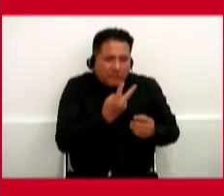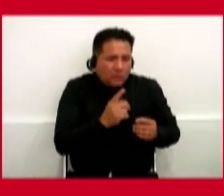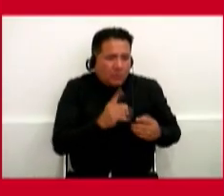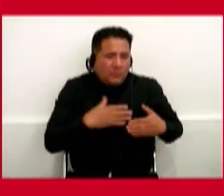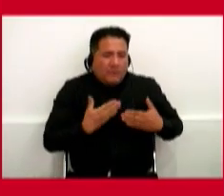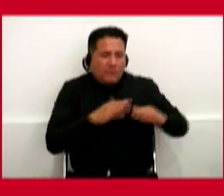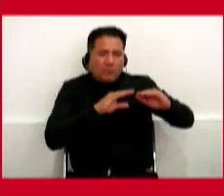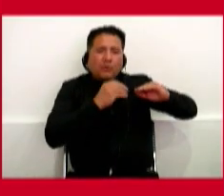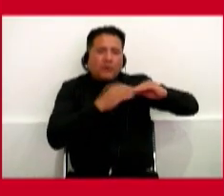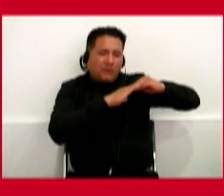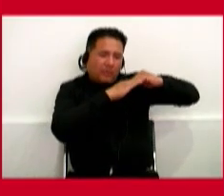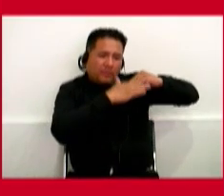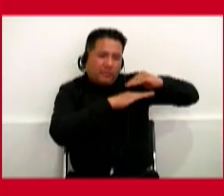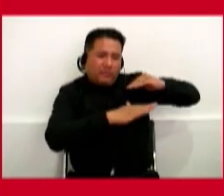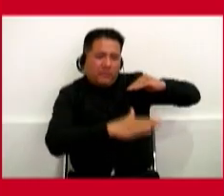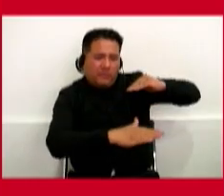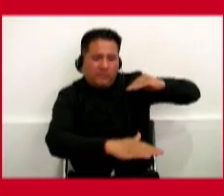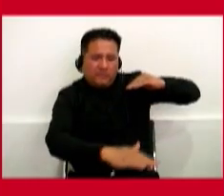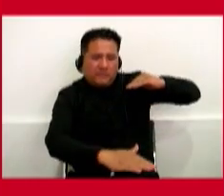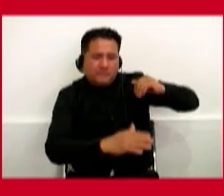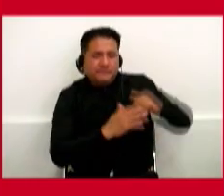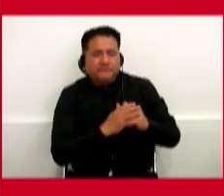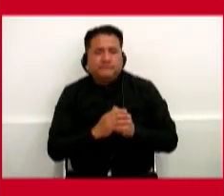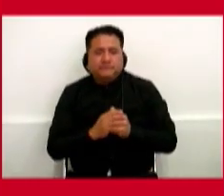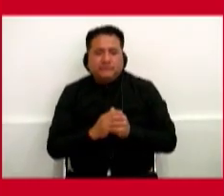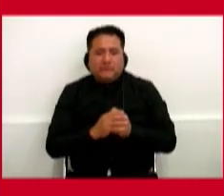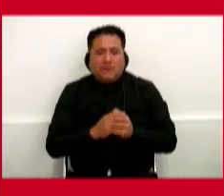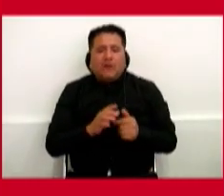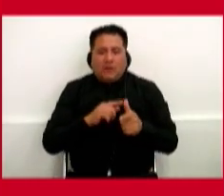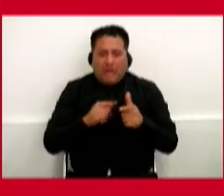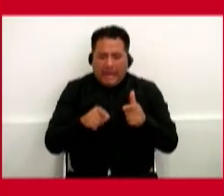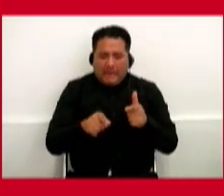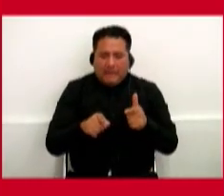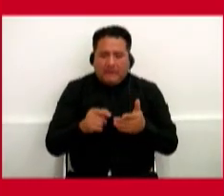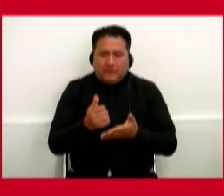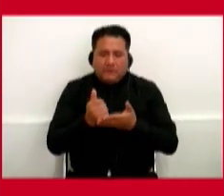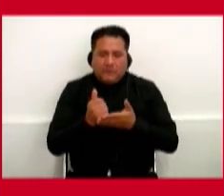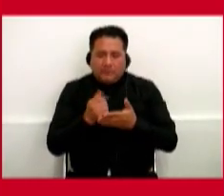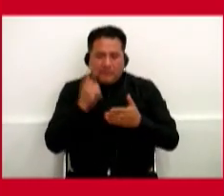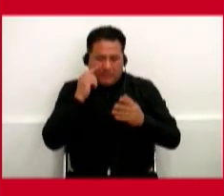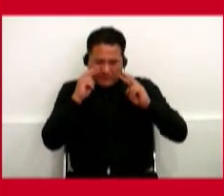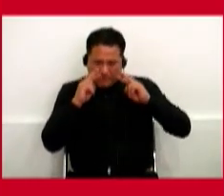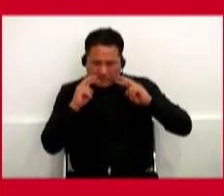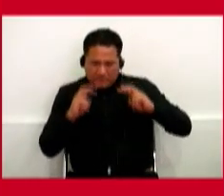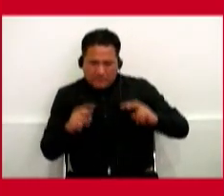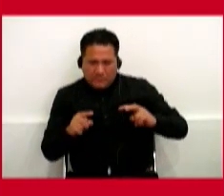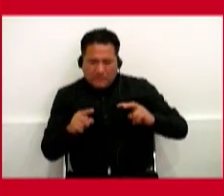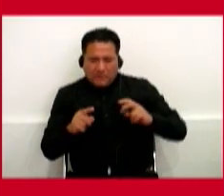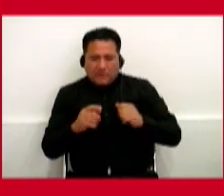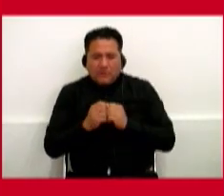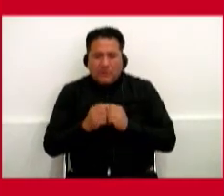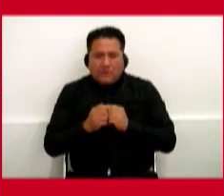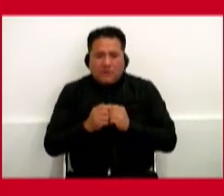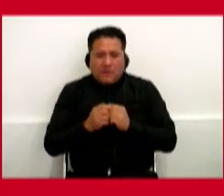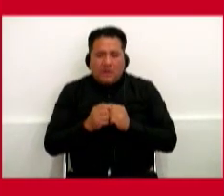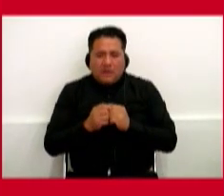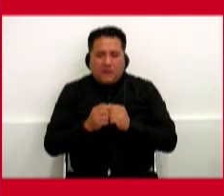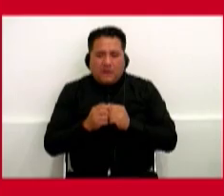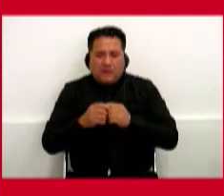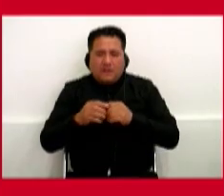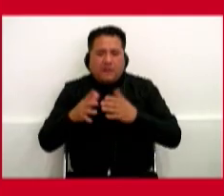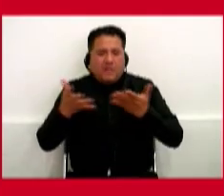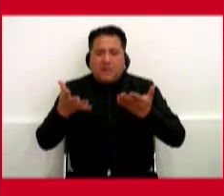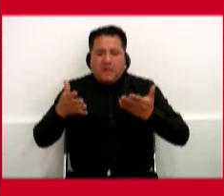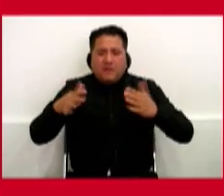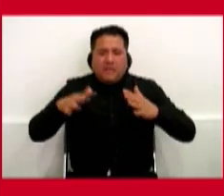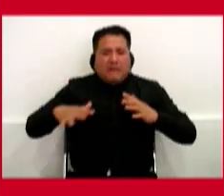¿no? Entonces, acá también empezamos a hacer la excavación por etapas, vemos los esfuerzos, el campo de esfuerzos y también el campo de desplazamientos